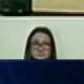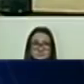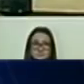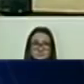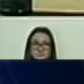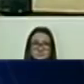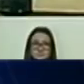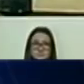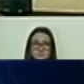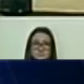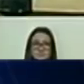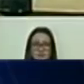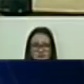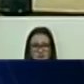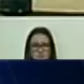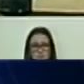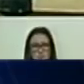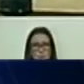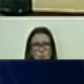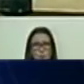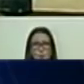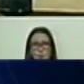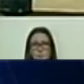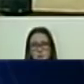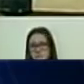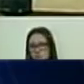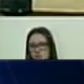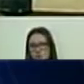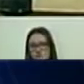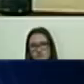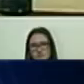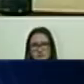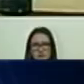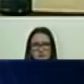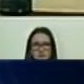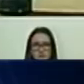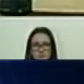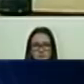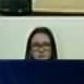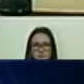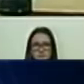Te encuentras colombianos en cualquier oficina de trabajo.